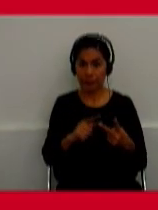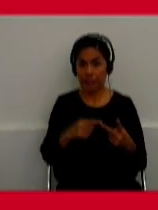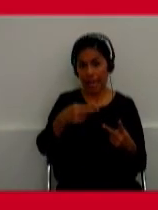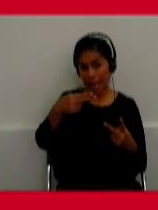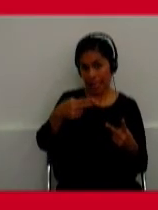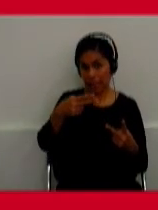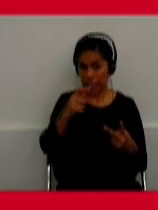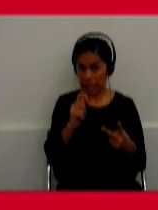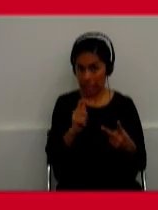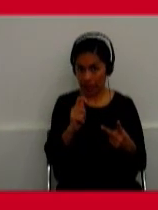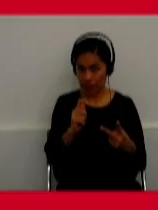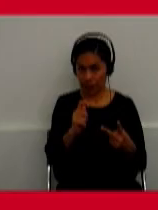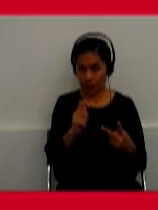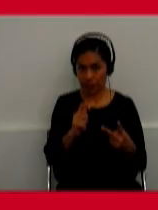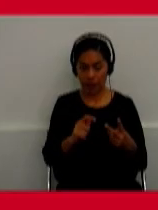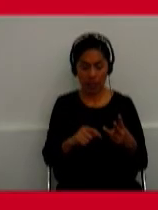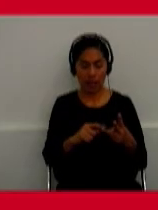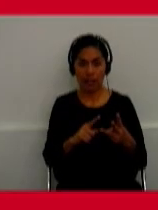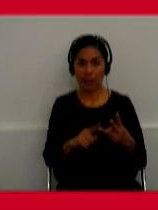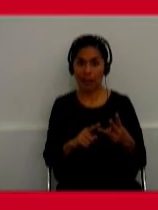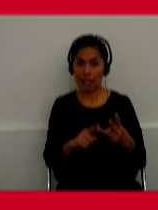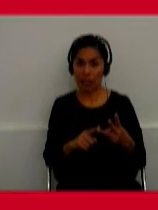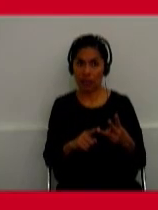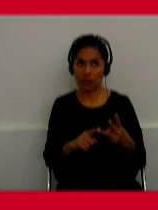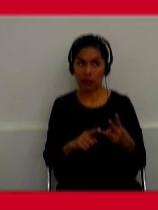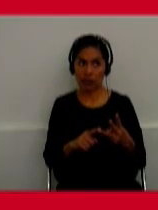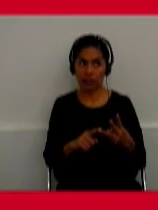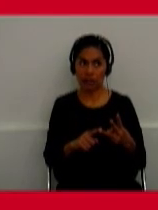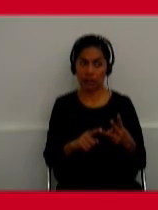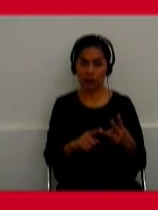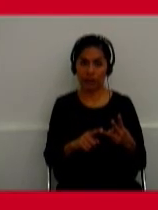los espesadores de High Compression, y los